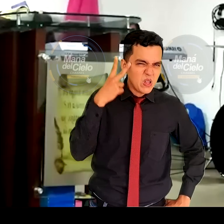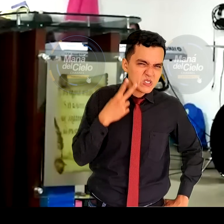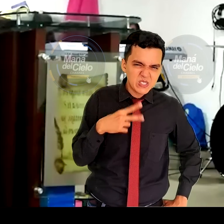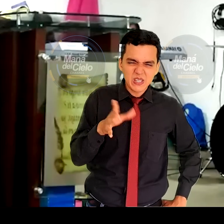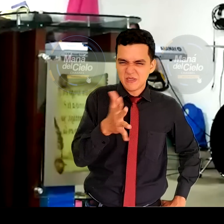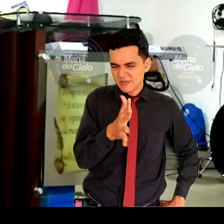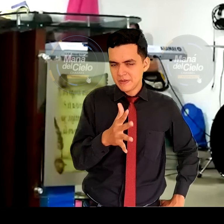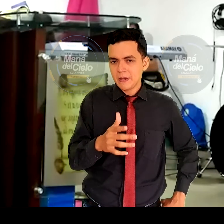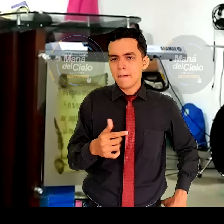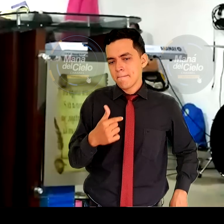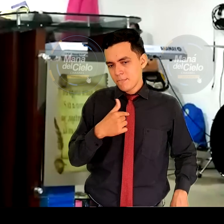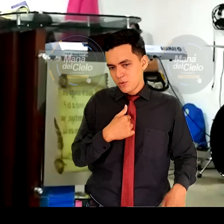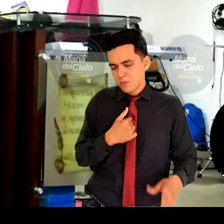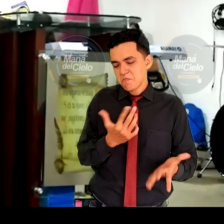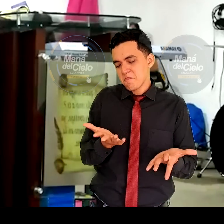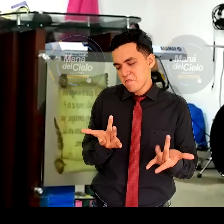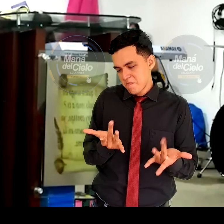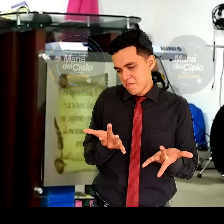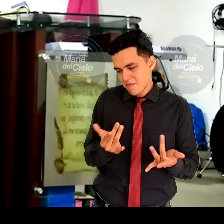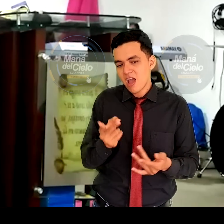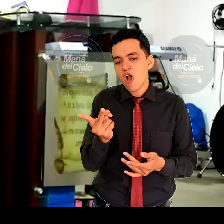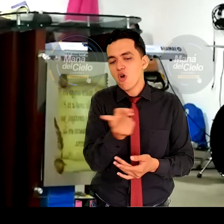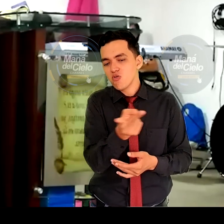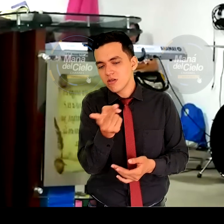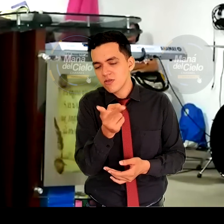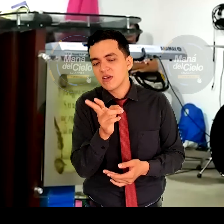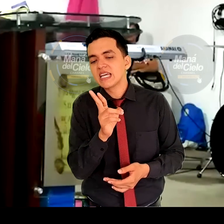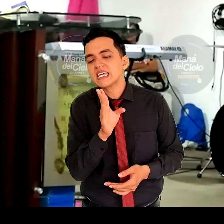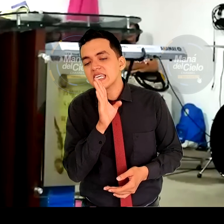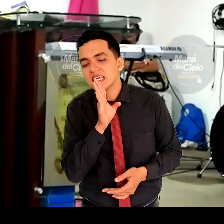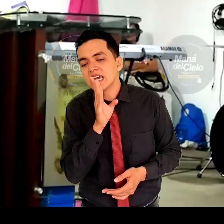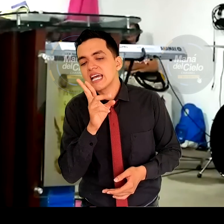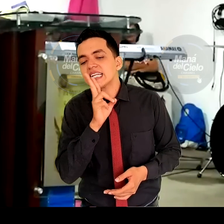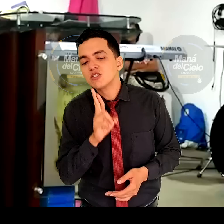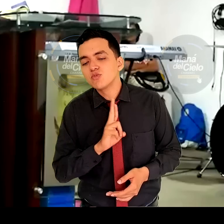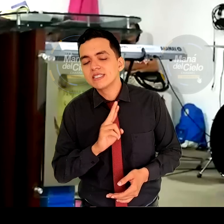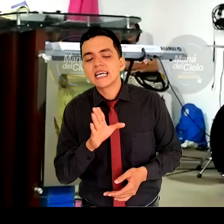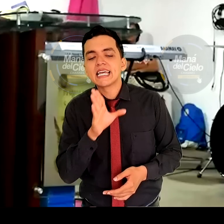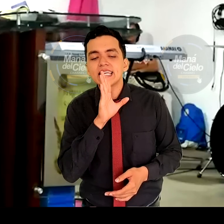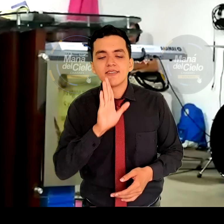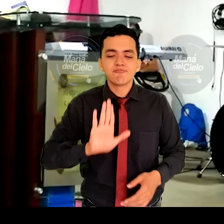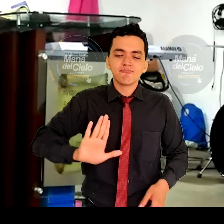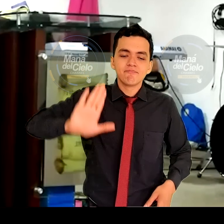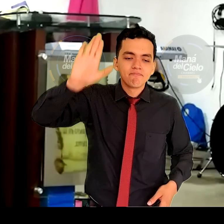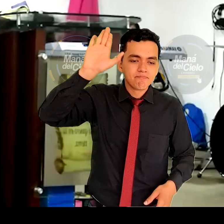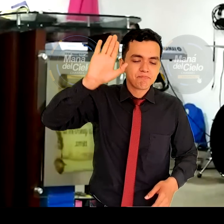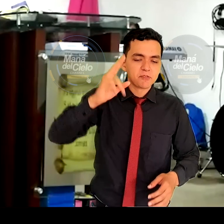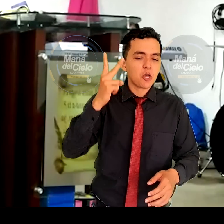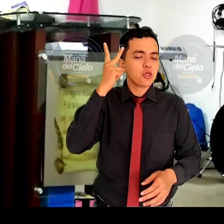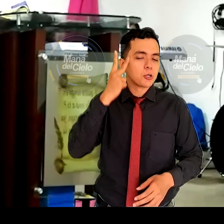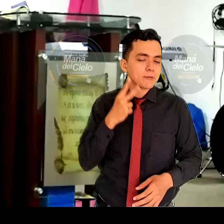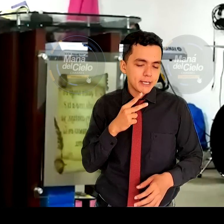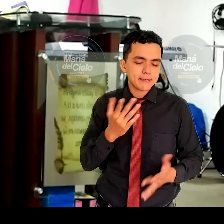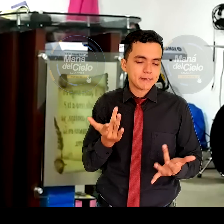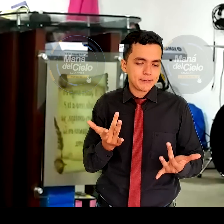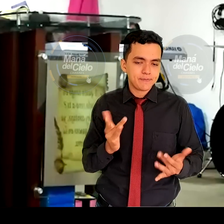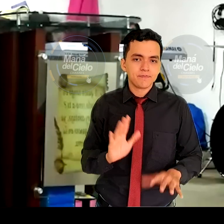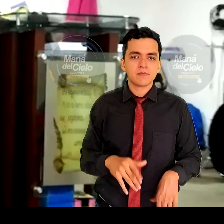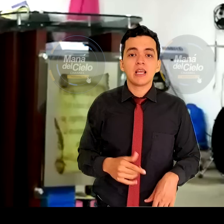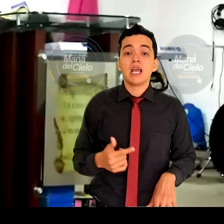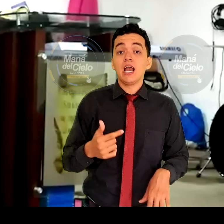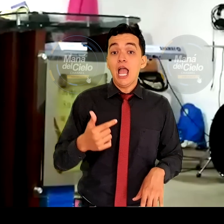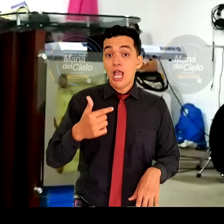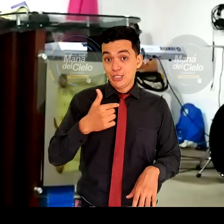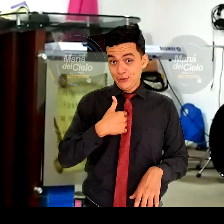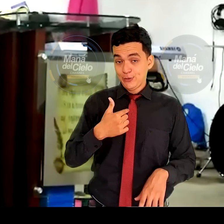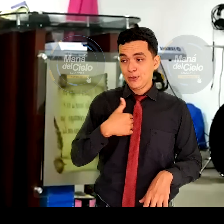días para que me confiese. ¿Quién es la que está escuchando este tipo de música? Bueno, yo me fui